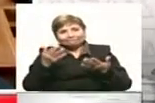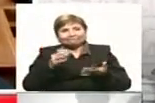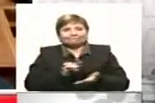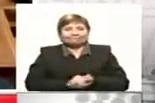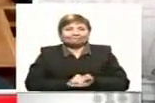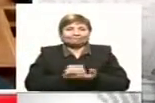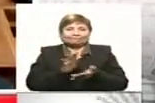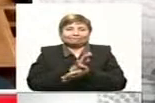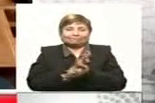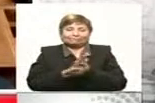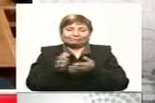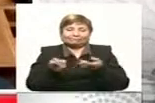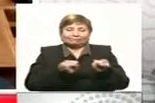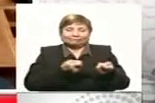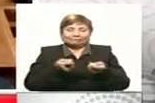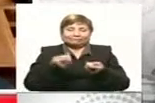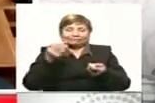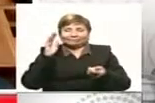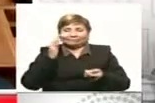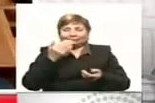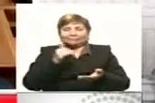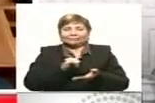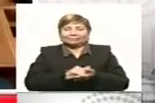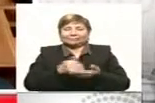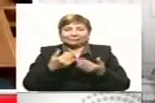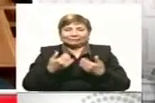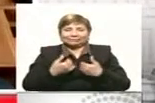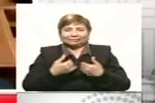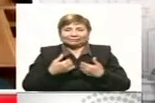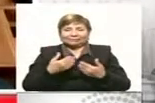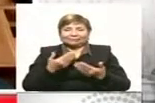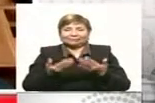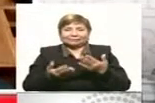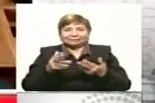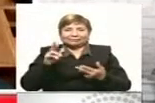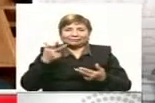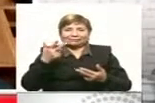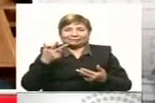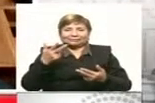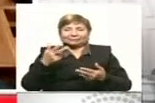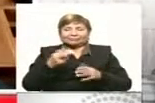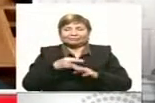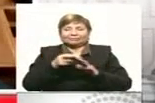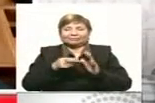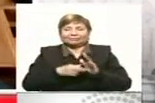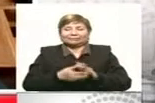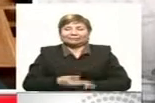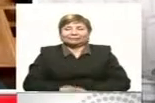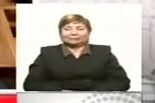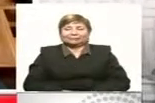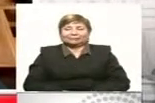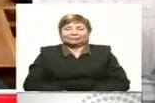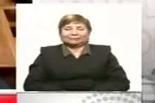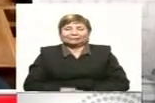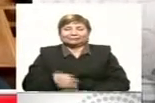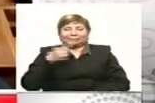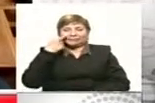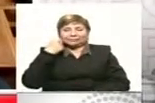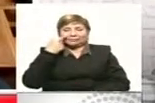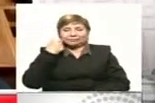la gestión vamos a tener como tercer participante al